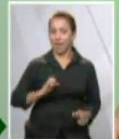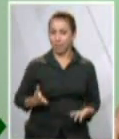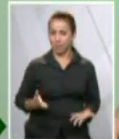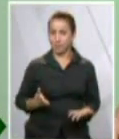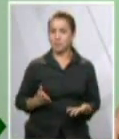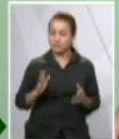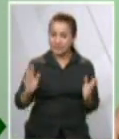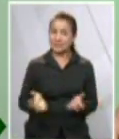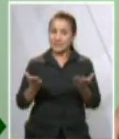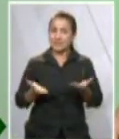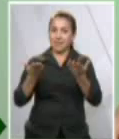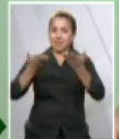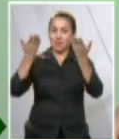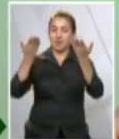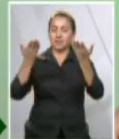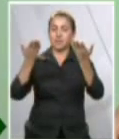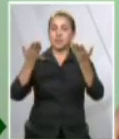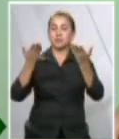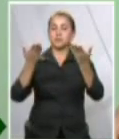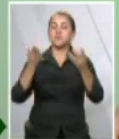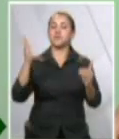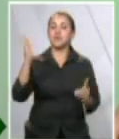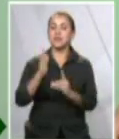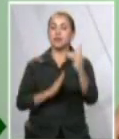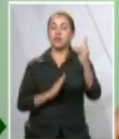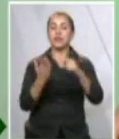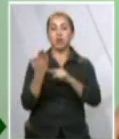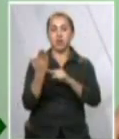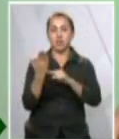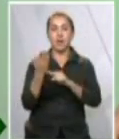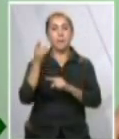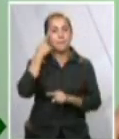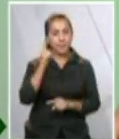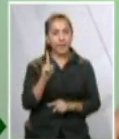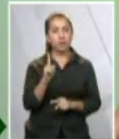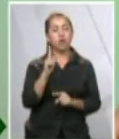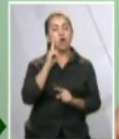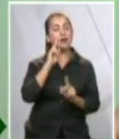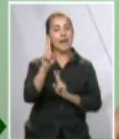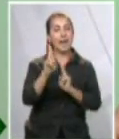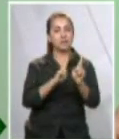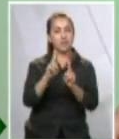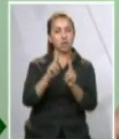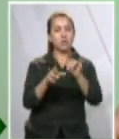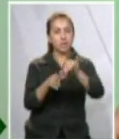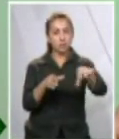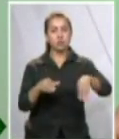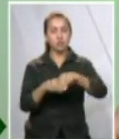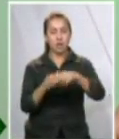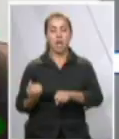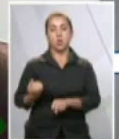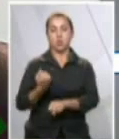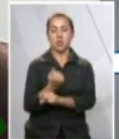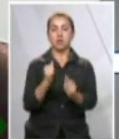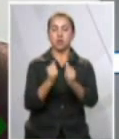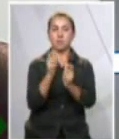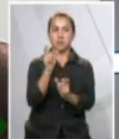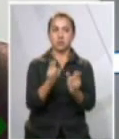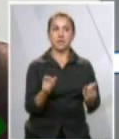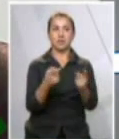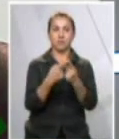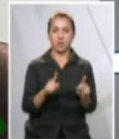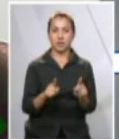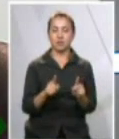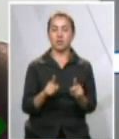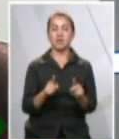para incentivar el desarrollo de tecnologías, pero que tengan que ver con inclusión, con ayudar a personas con capacidades diferentes? ¿A través de